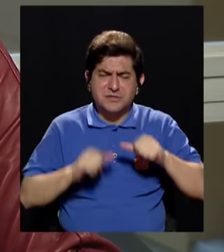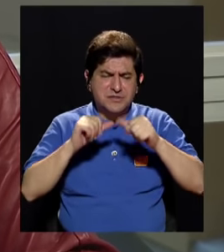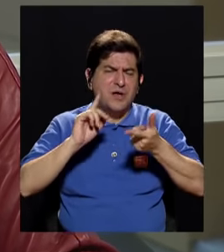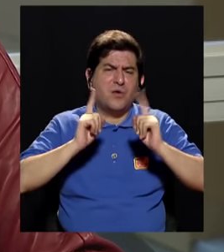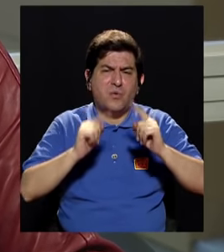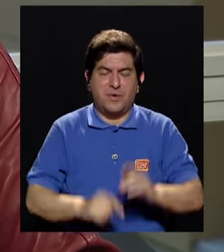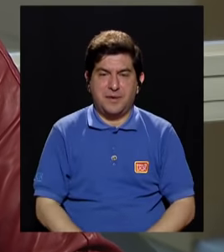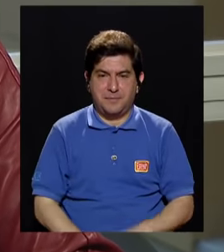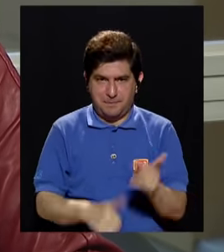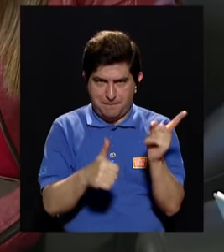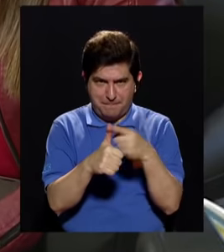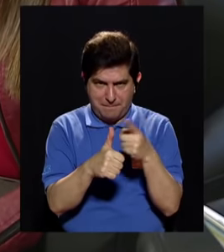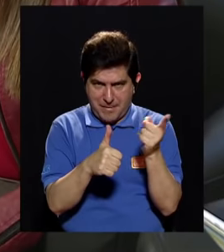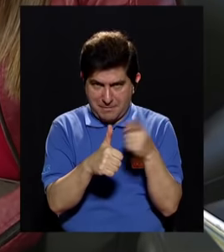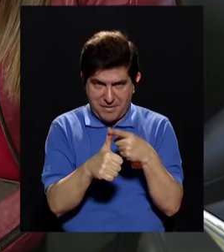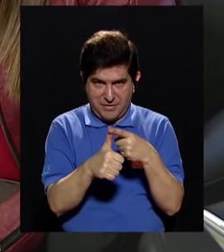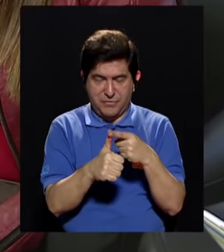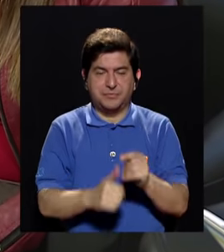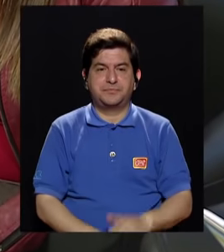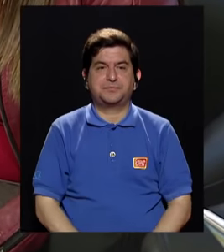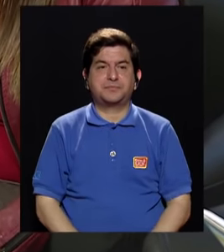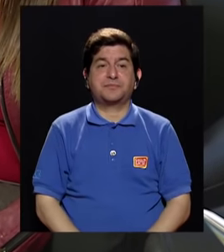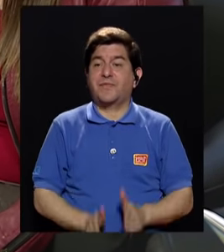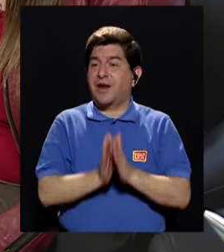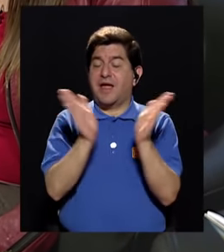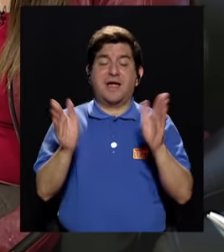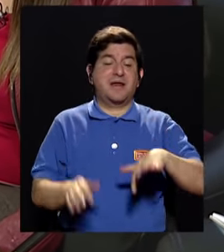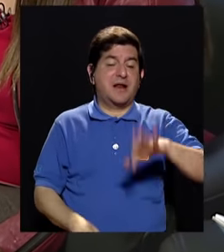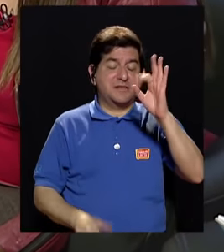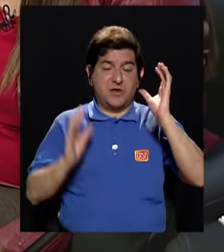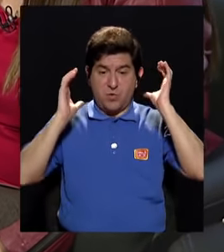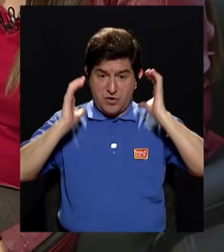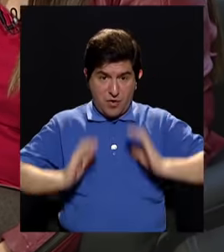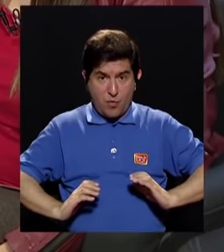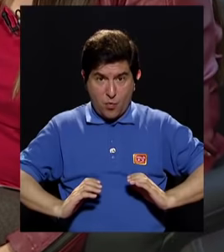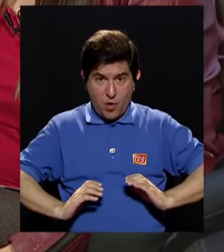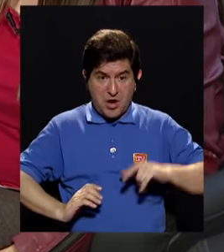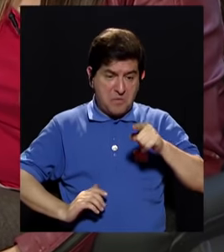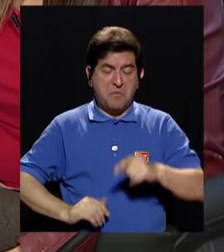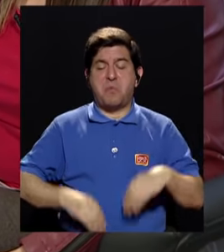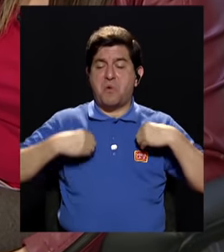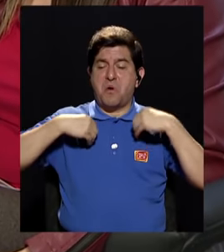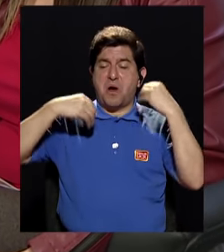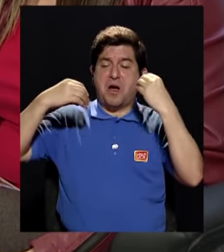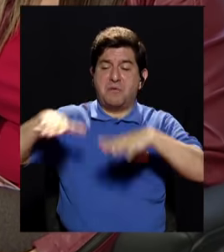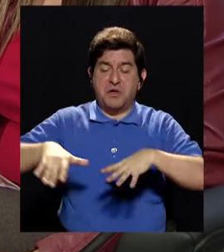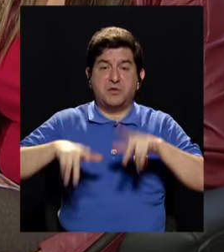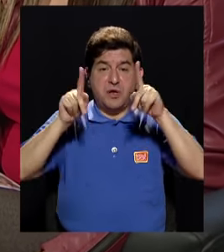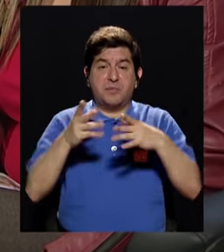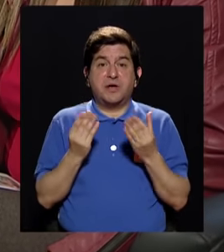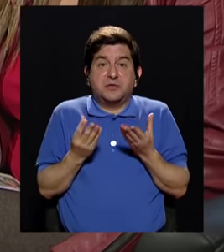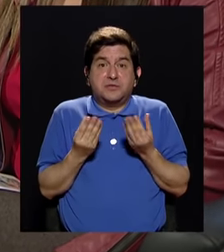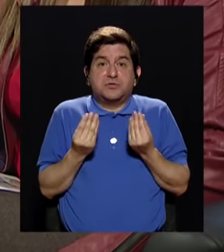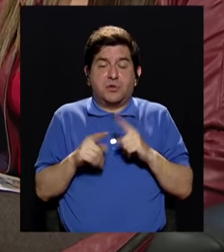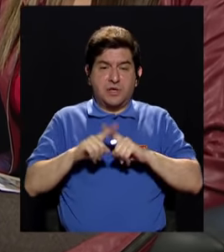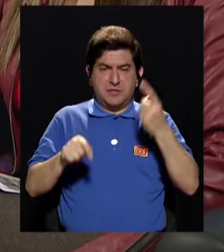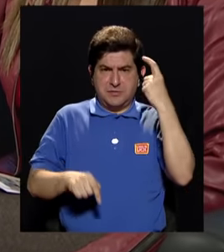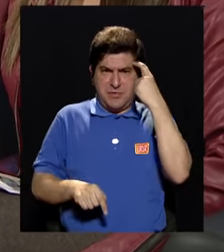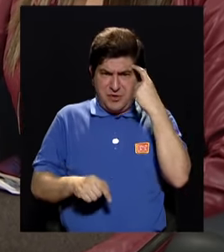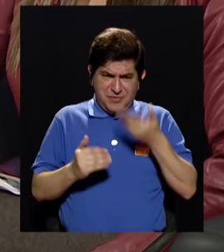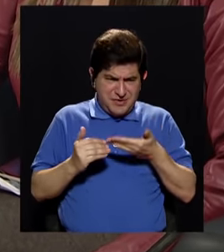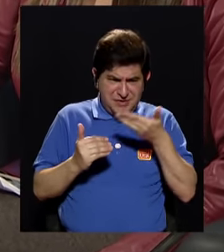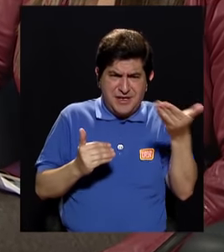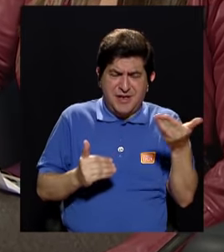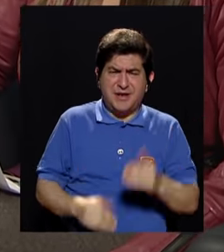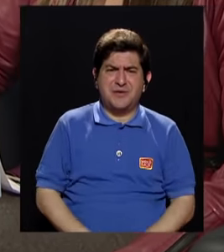seg bueno primero si en general se encuentra un cuerpo perdido un cuerpo ahí abandonado pues la gente se asusta pero hay que pensar en